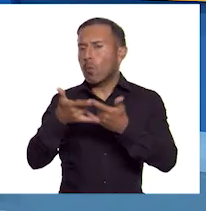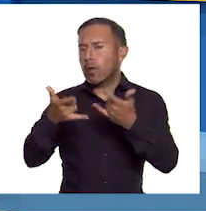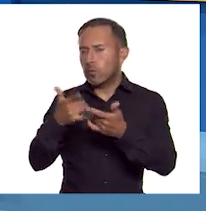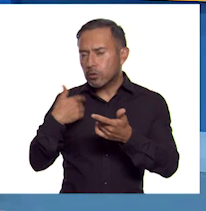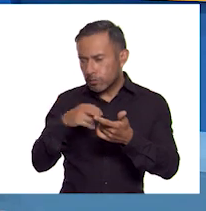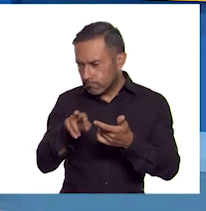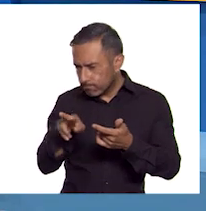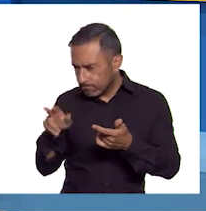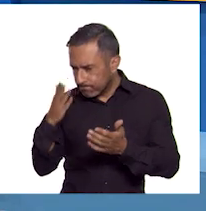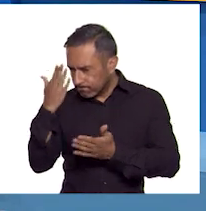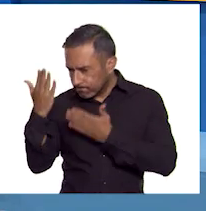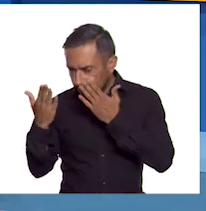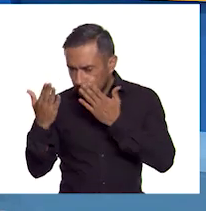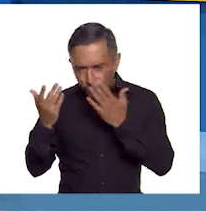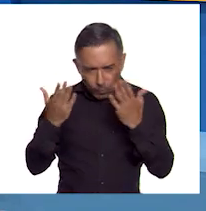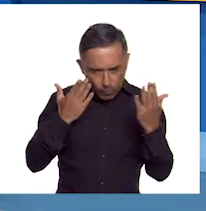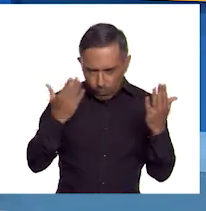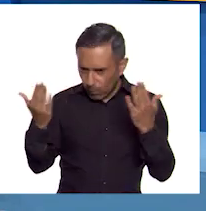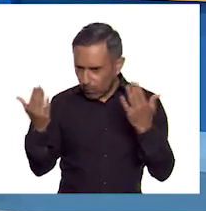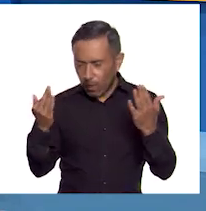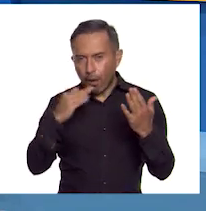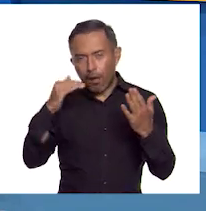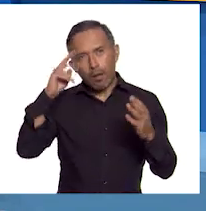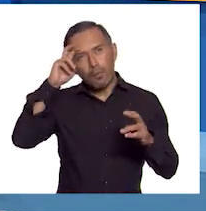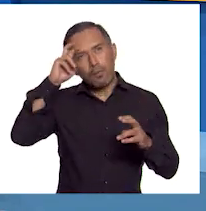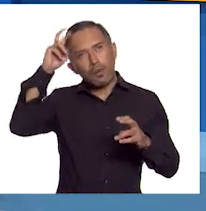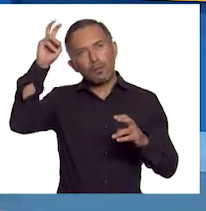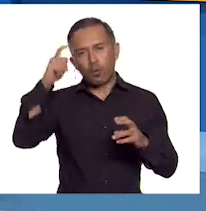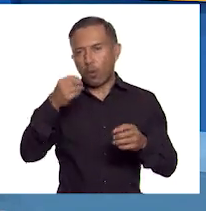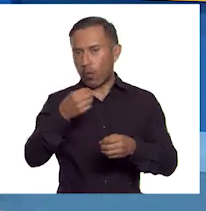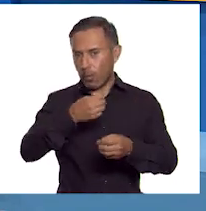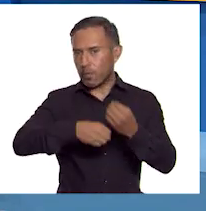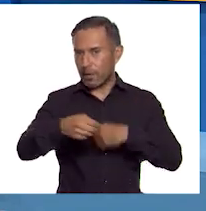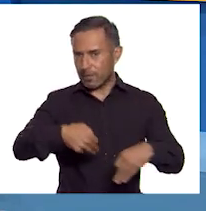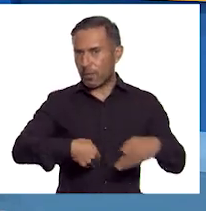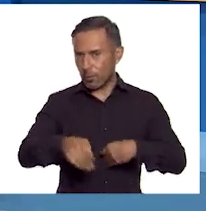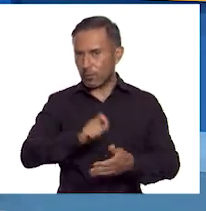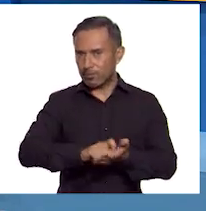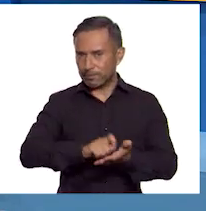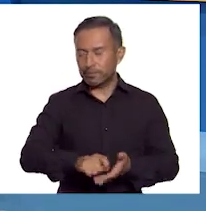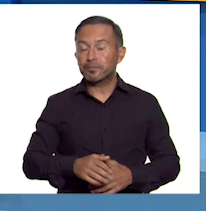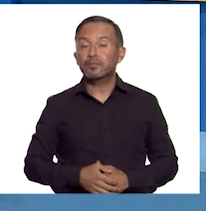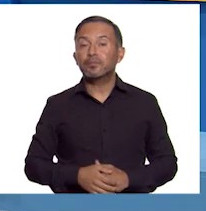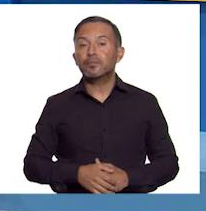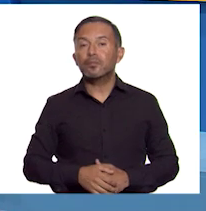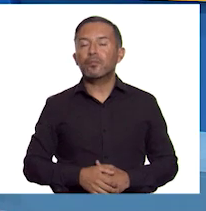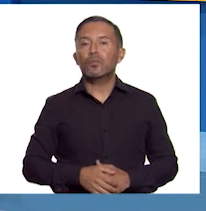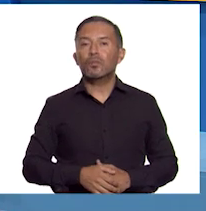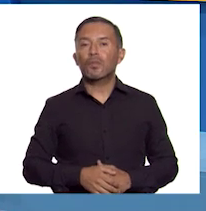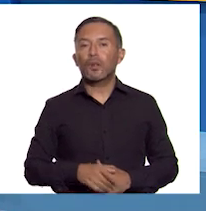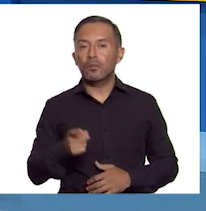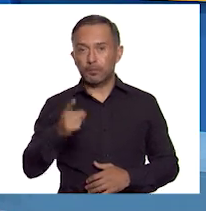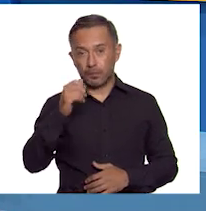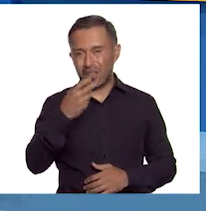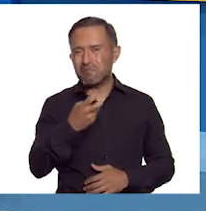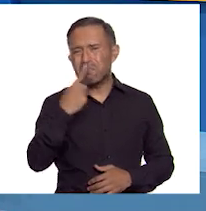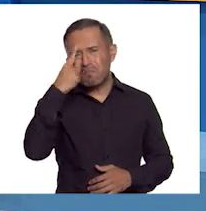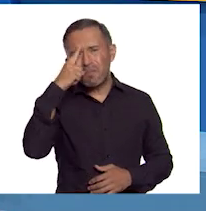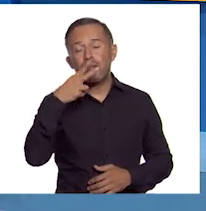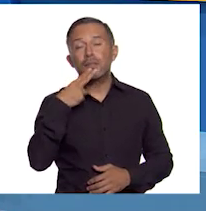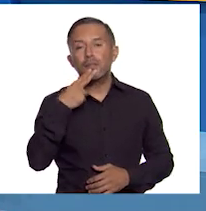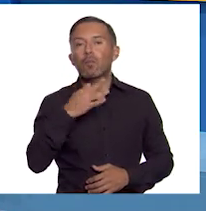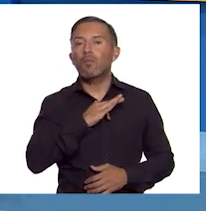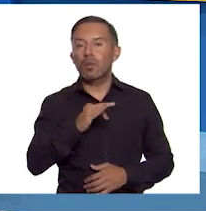a imaginar los de su obra de teatro. Muy bien, maestro, sí. Como siempre, esto servirá como modelo para el trabajo que